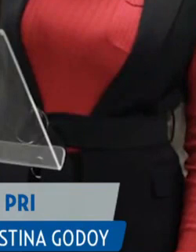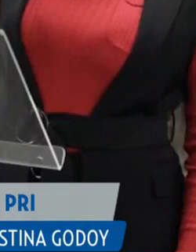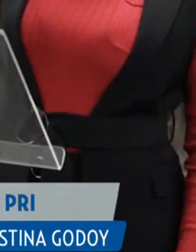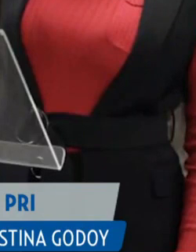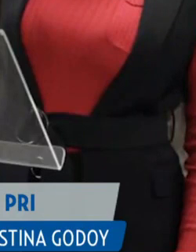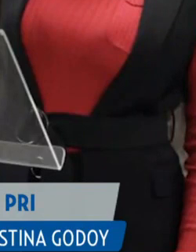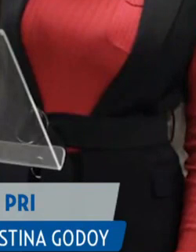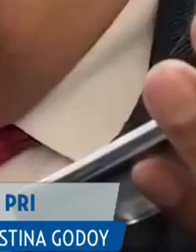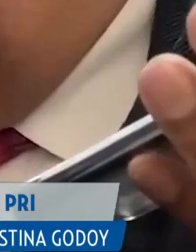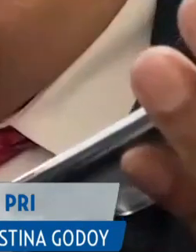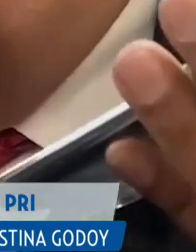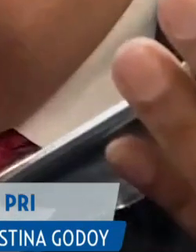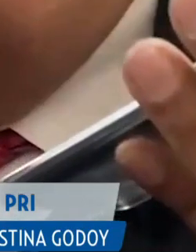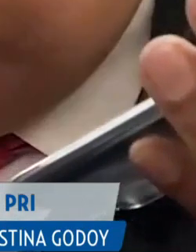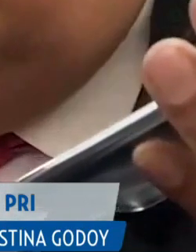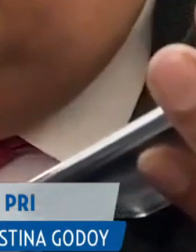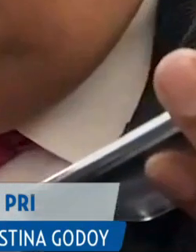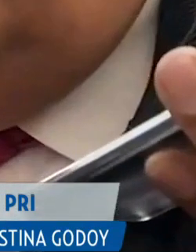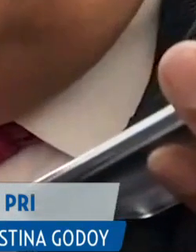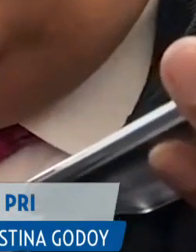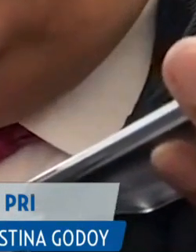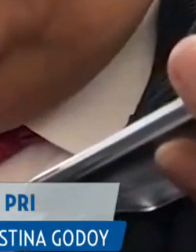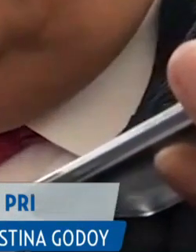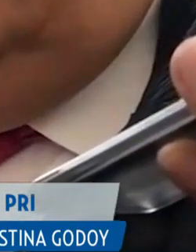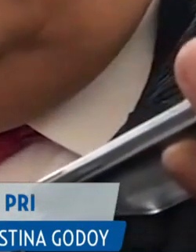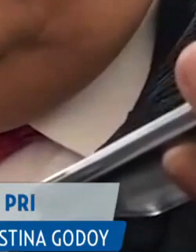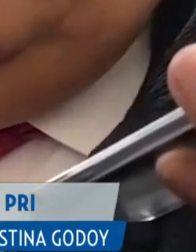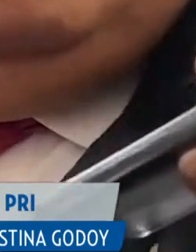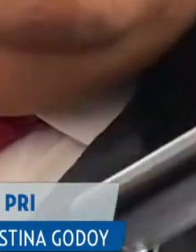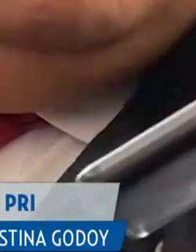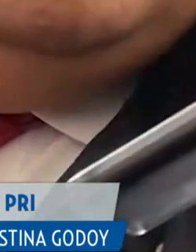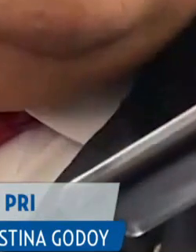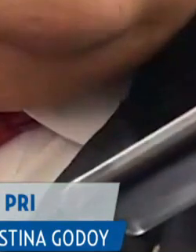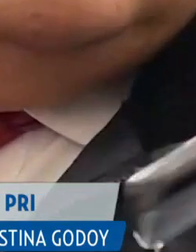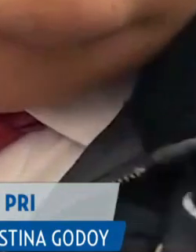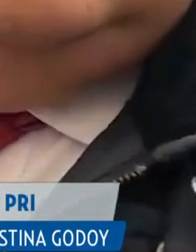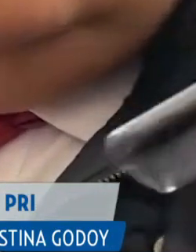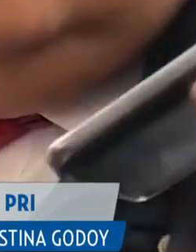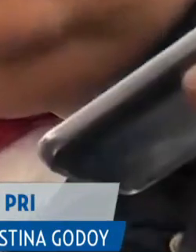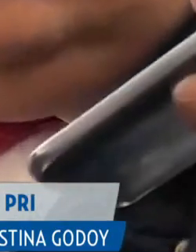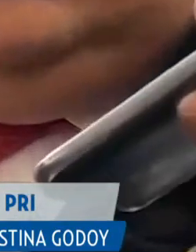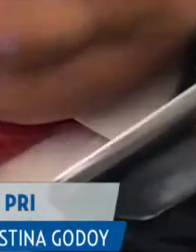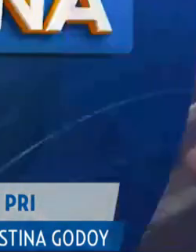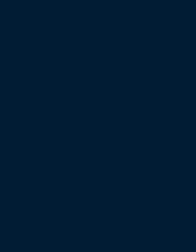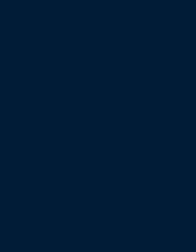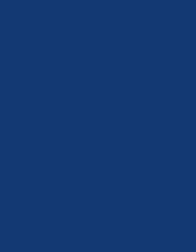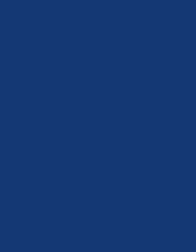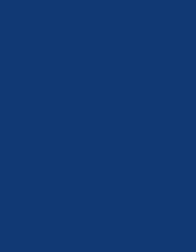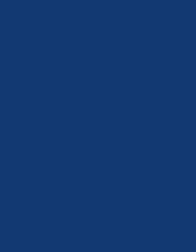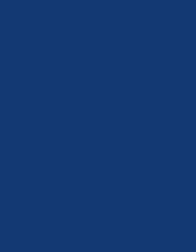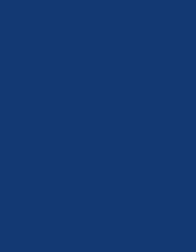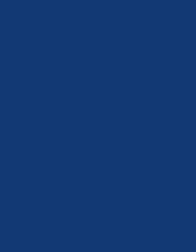Jiménez, por votar el lunes a favor de la ratificación de Ernestina Godoy como fiscal general de Justicia Capitalina.